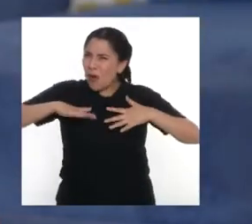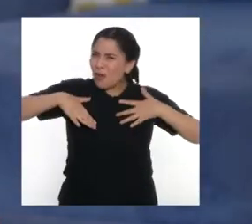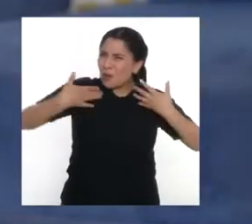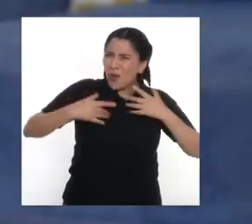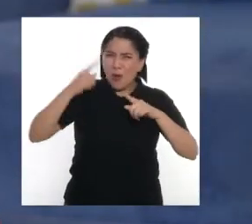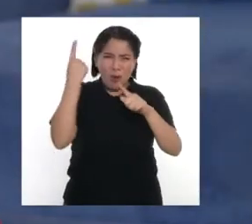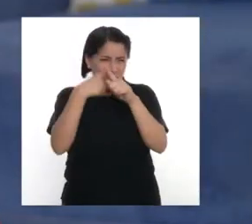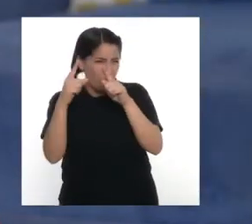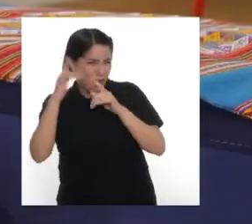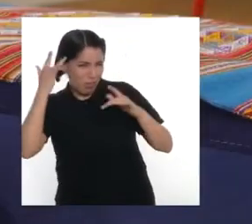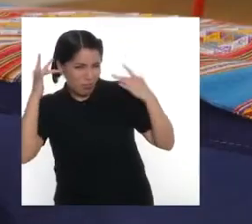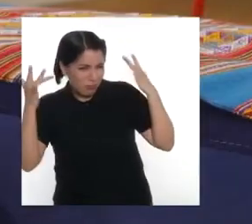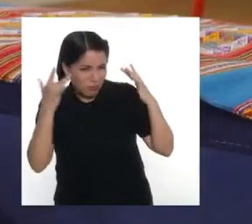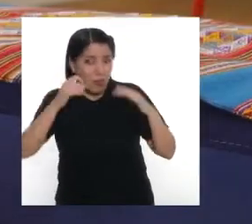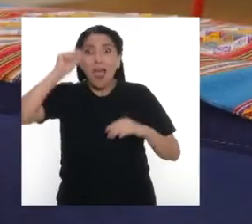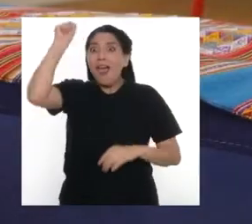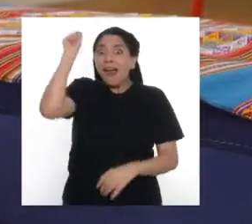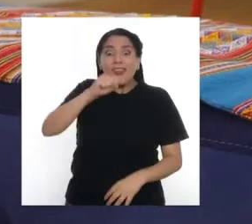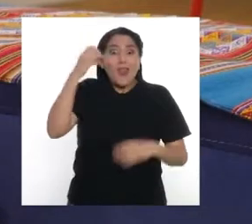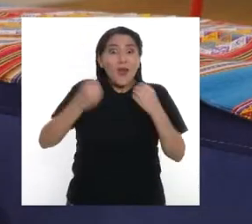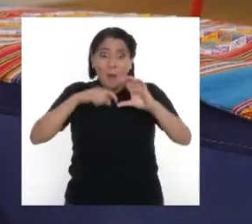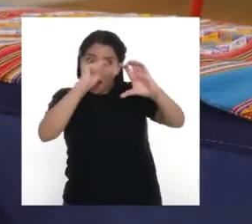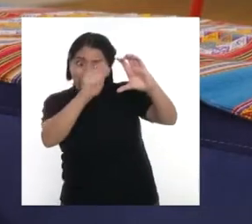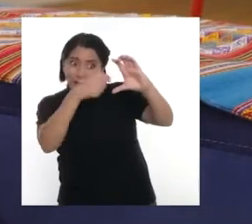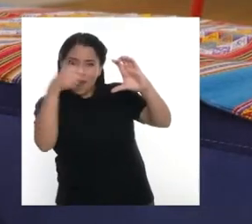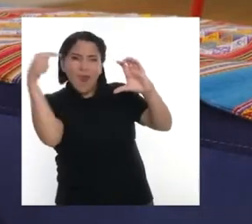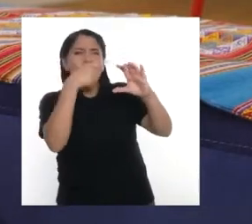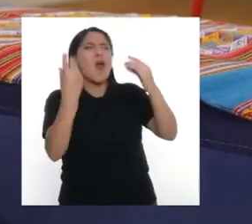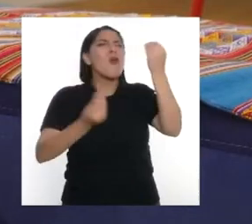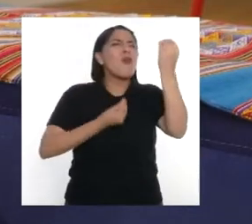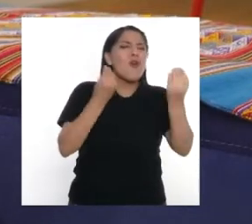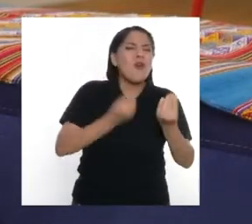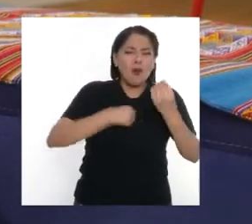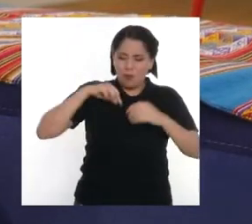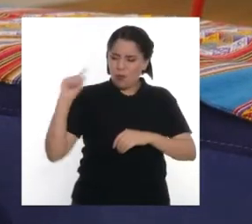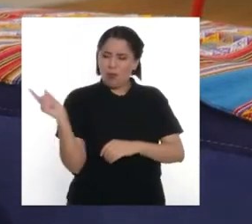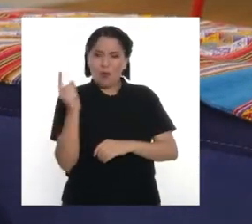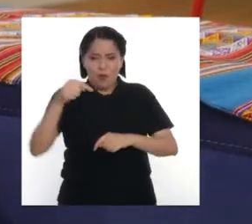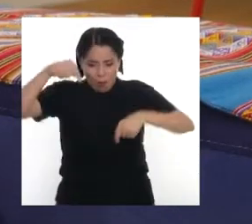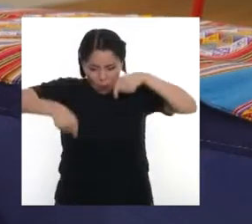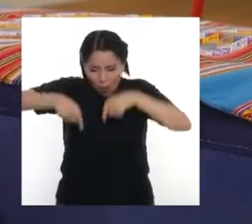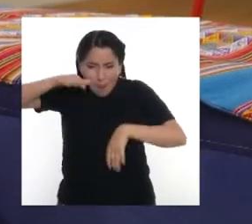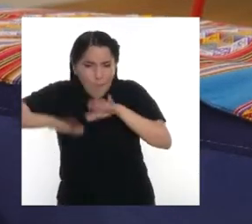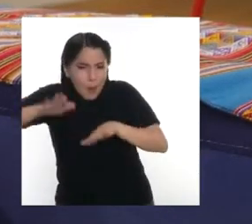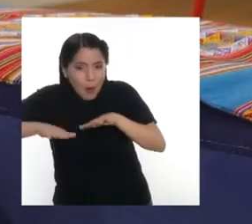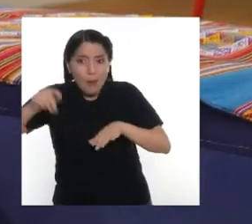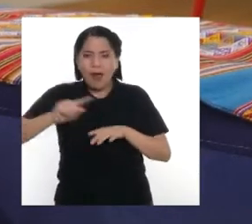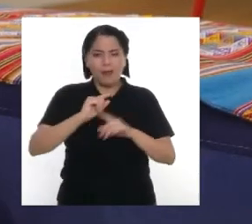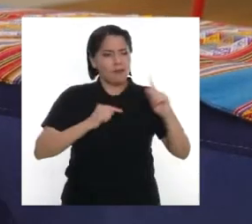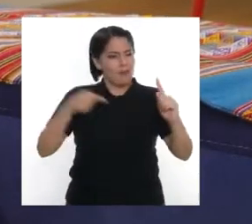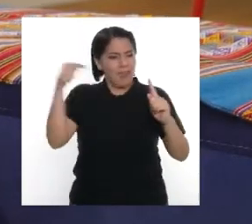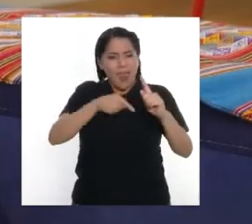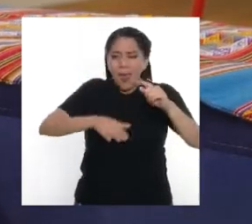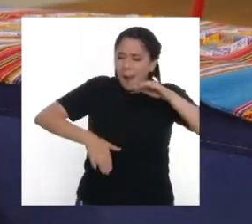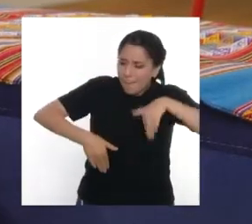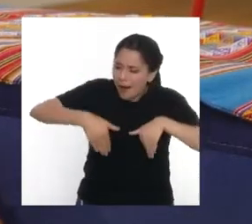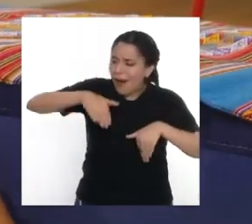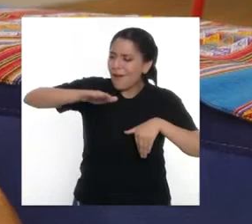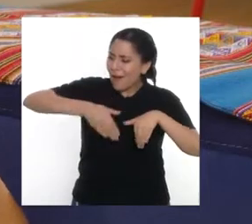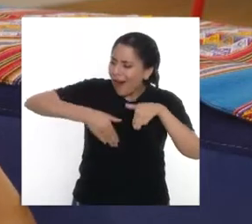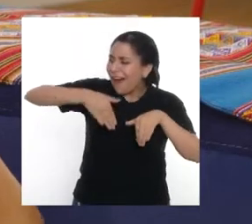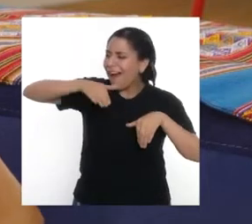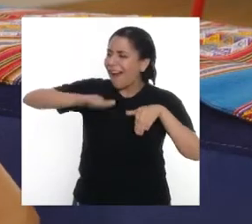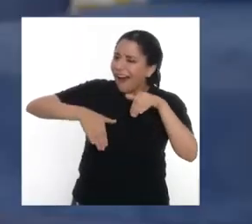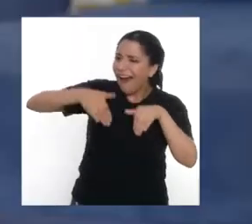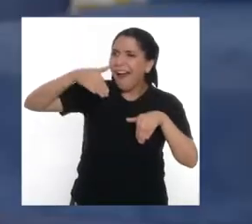con otros sonidos? ¡Claro! Como en el video. Hacía sonidos con los pies y el otro usaba el cajón como instrumento para